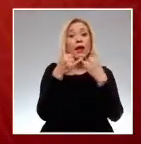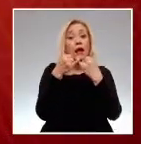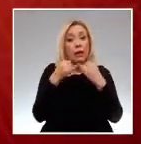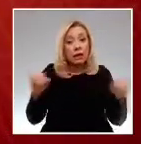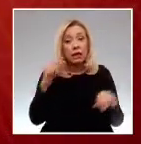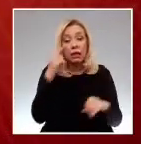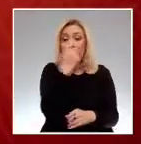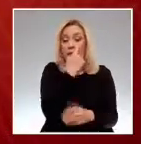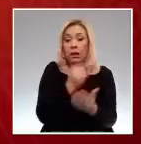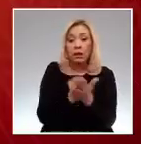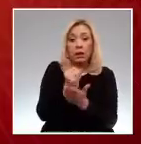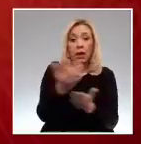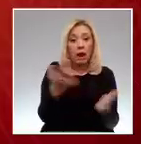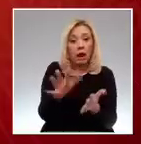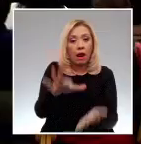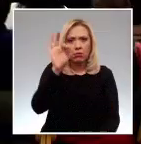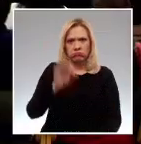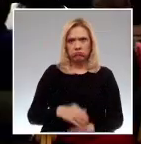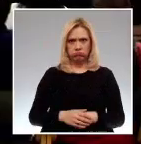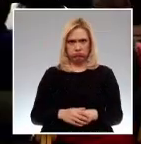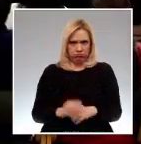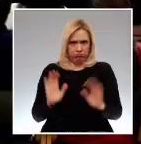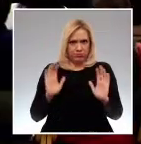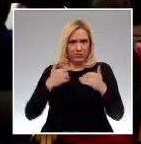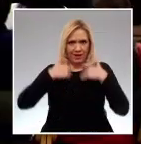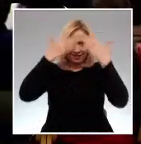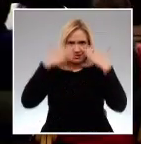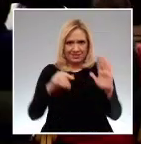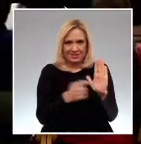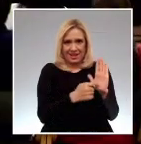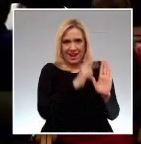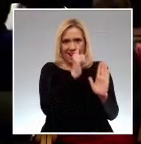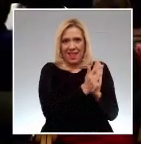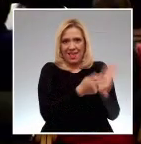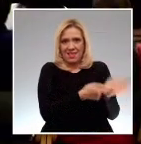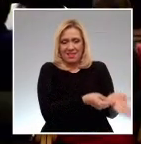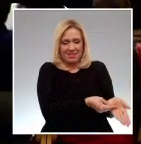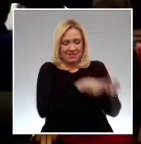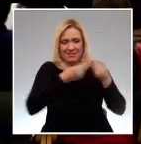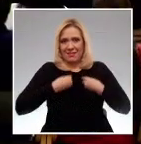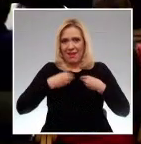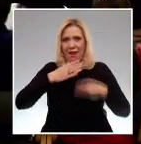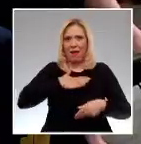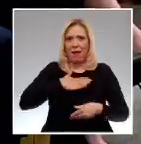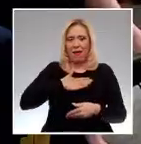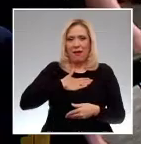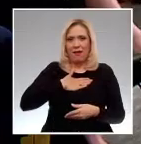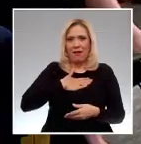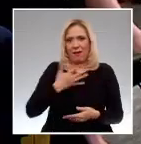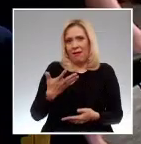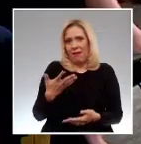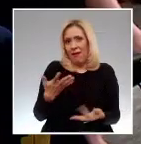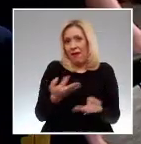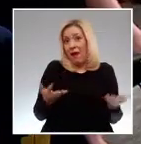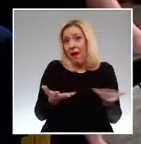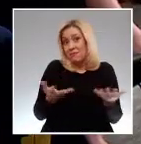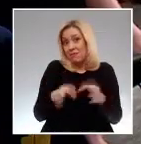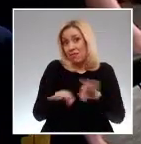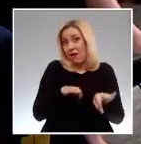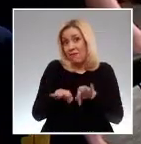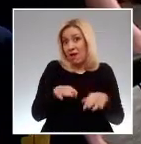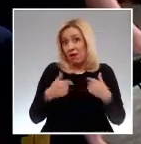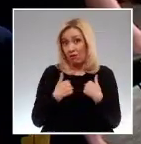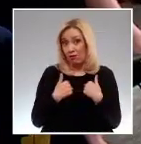una mesa de diálogo sobre este tema, organizada por la Asociación Nacional de Abogados de Empresa, aseguró que le ha tomado al